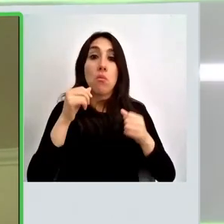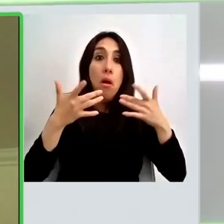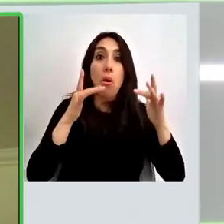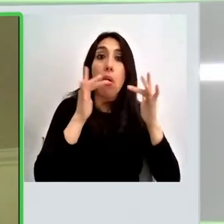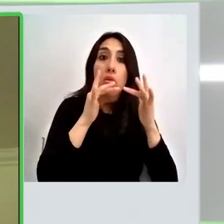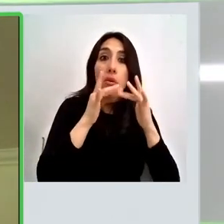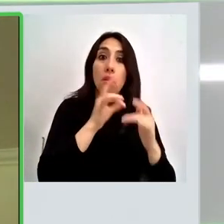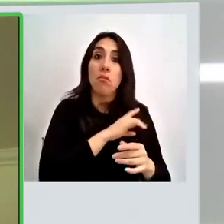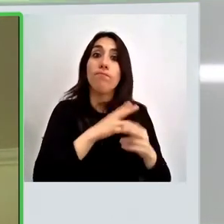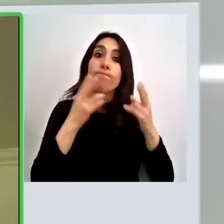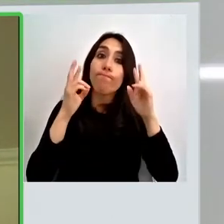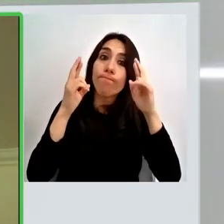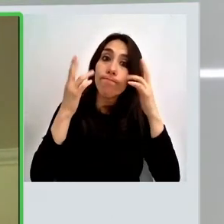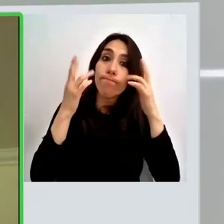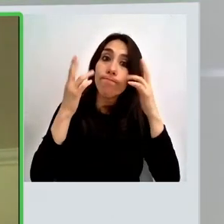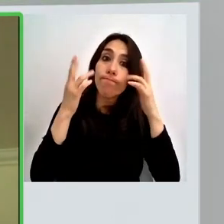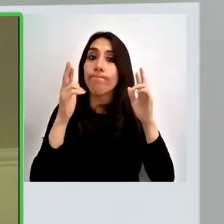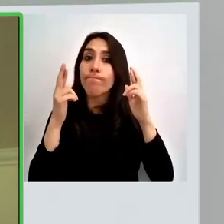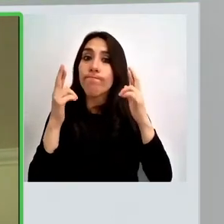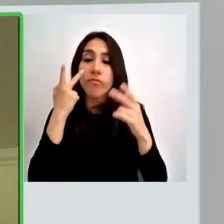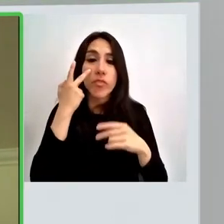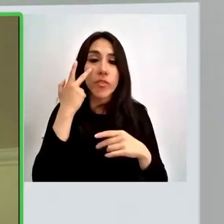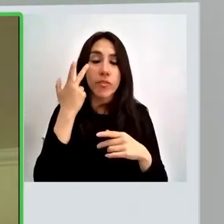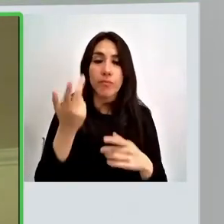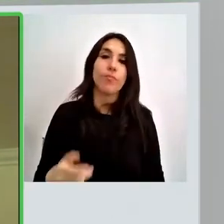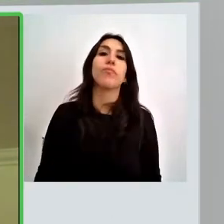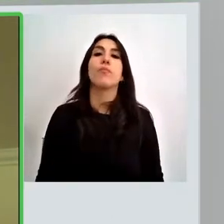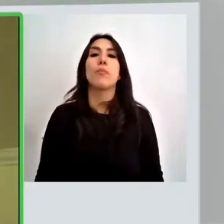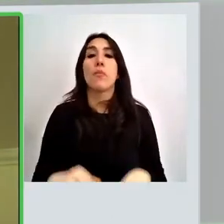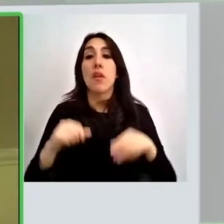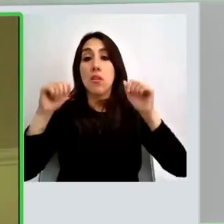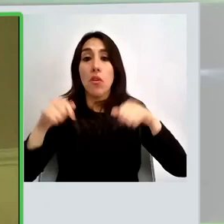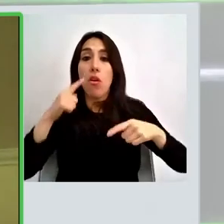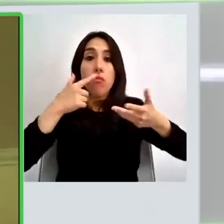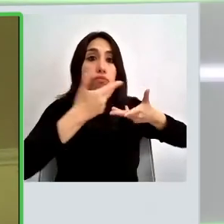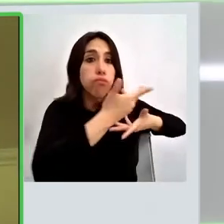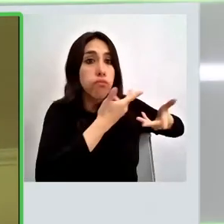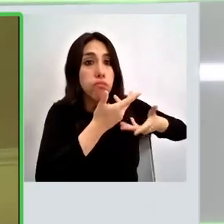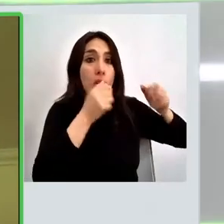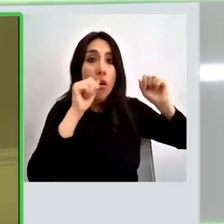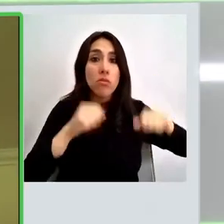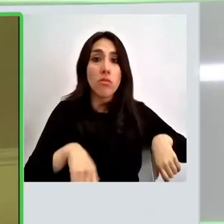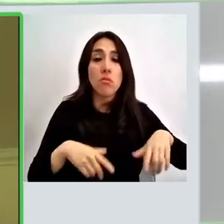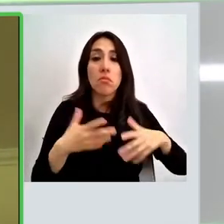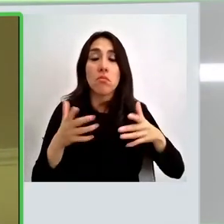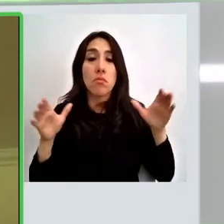podríamos conversar sobre esa posibilidad de hacerlo en el 2023 allá